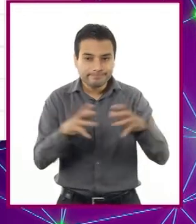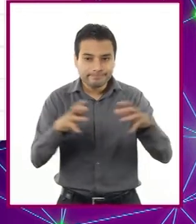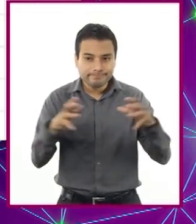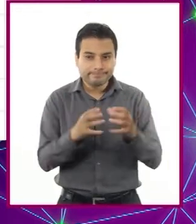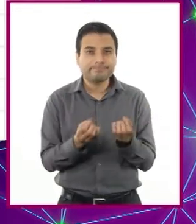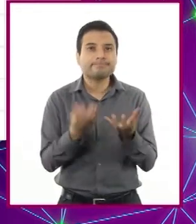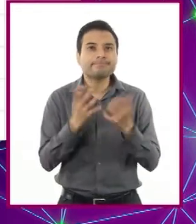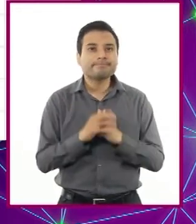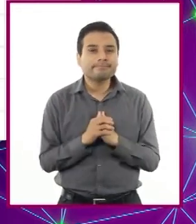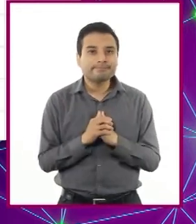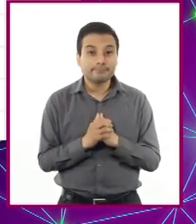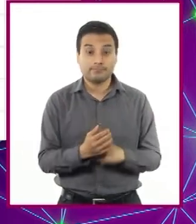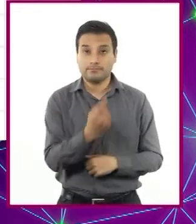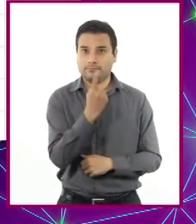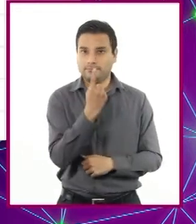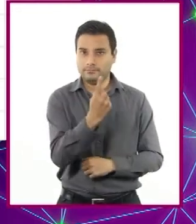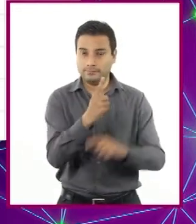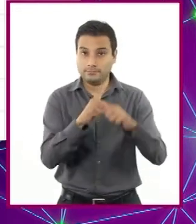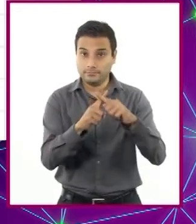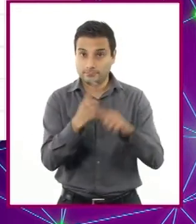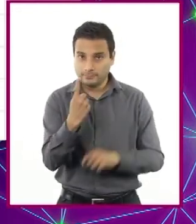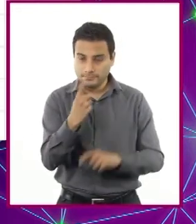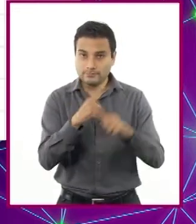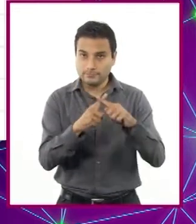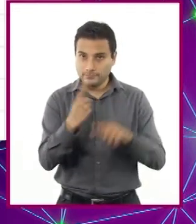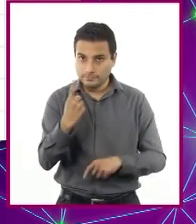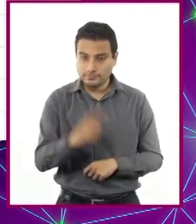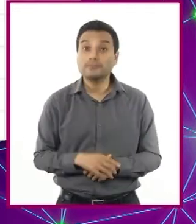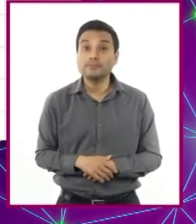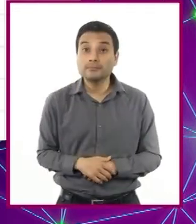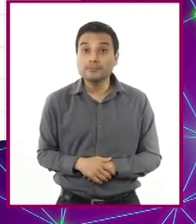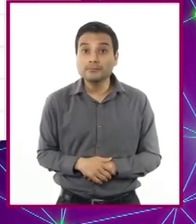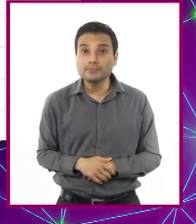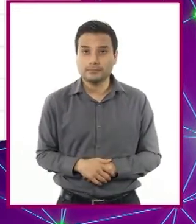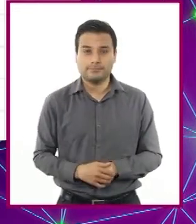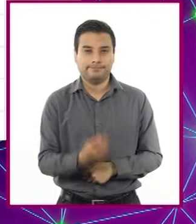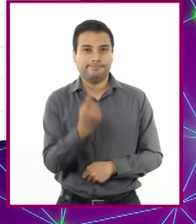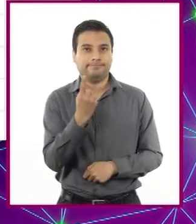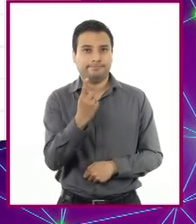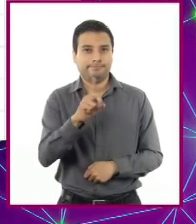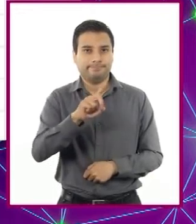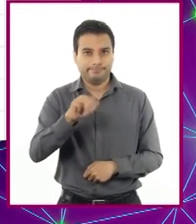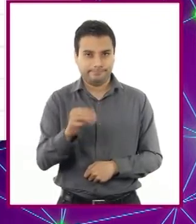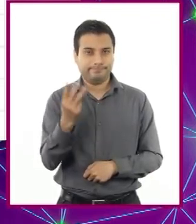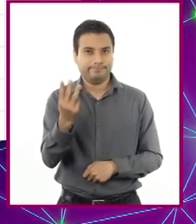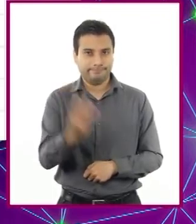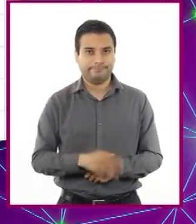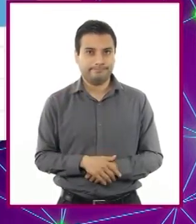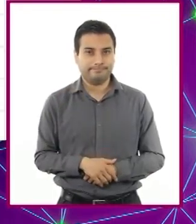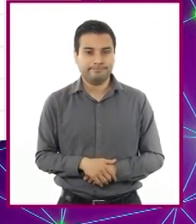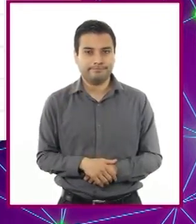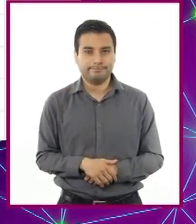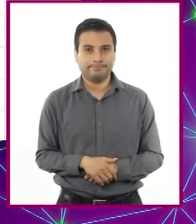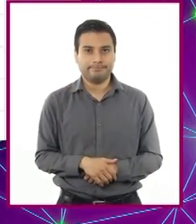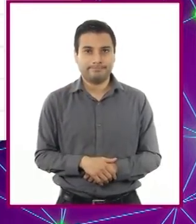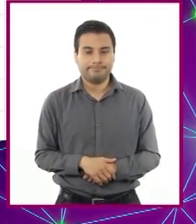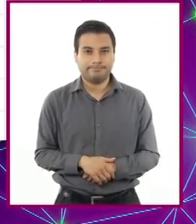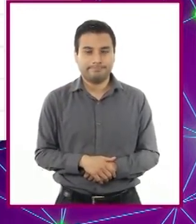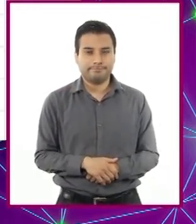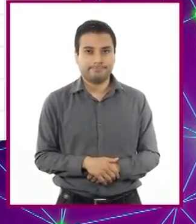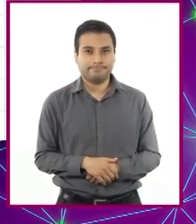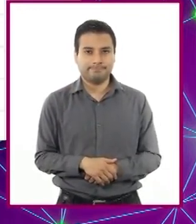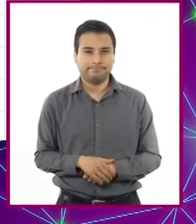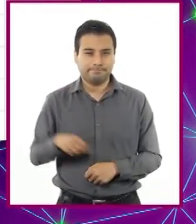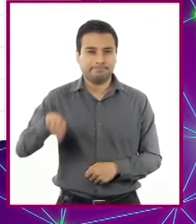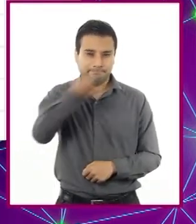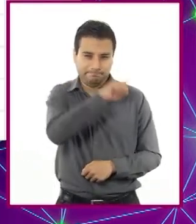recipiente es 1 por 1 por 1, que es igual a 1 decímetro cúbico. Dado que sabemos que